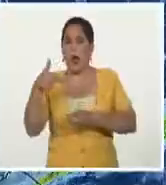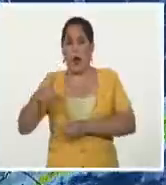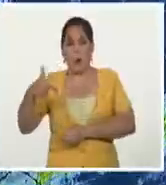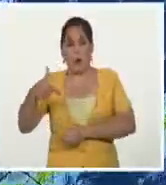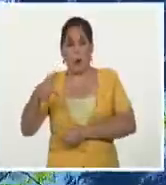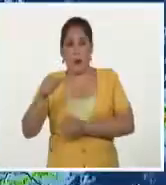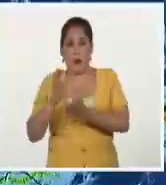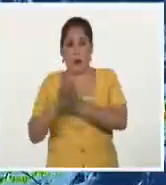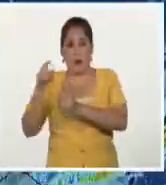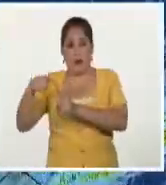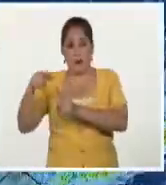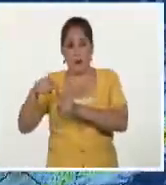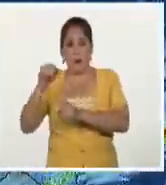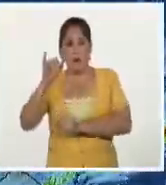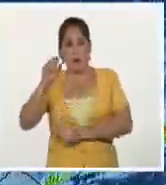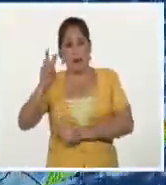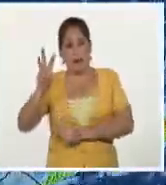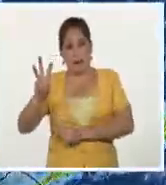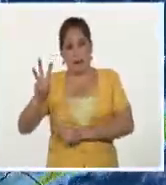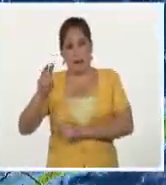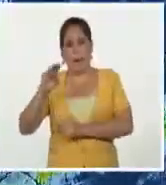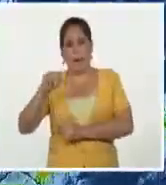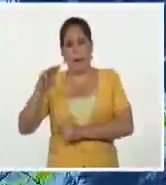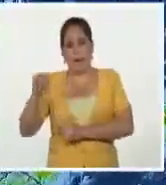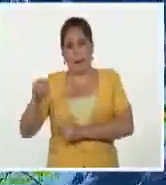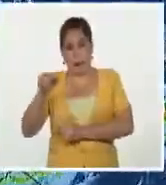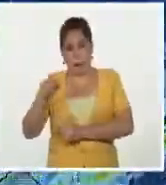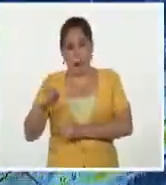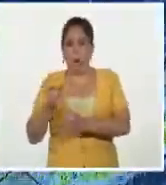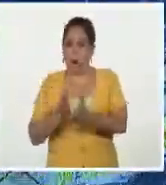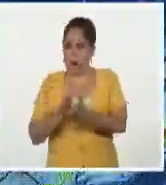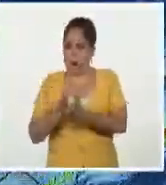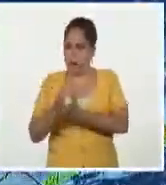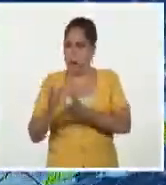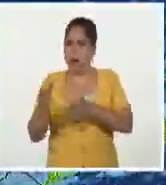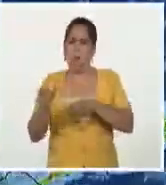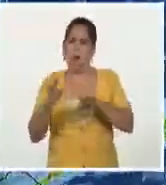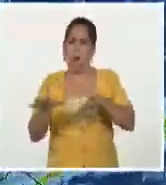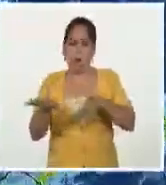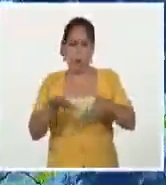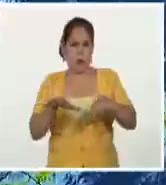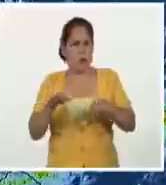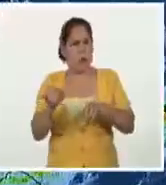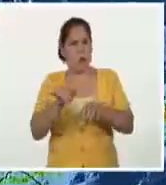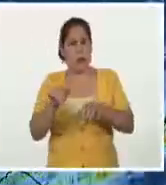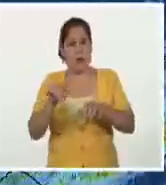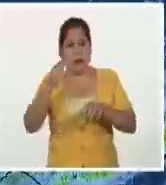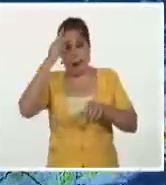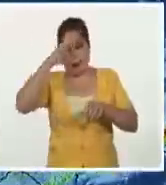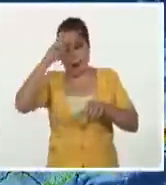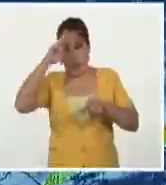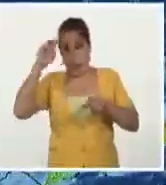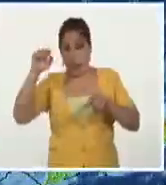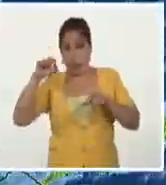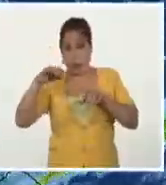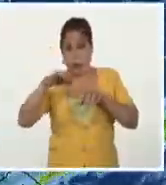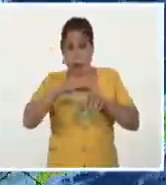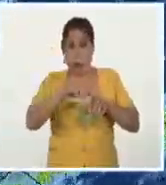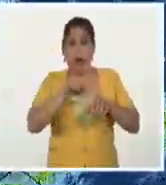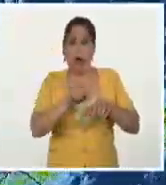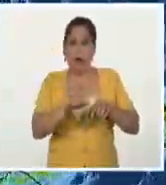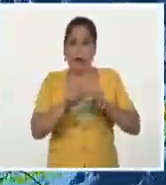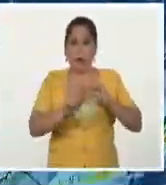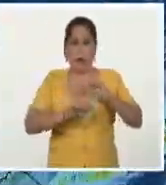caso en matanzas con 63 milímetros hoy van a continuar similar las condiciones del tiempo sobre el golfo de méjico hay una zona frontal que va a